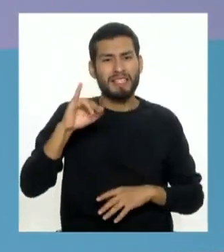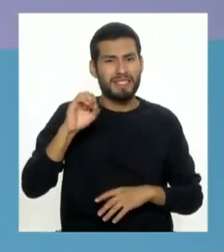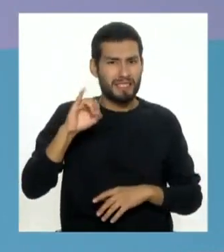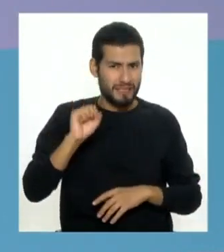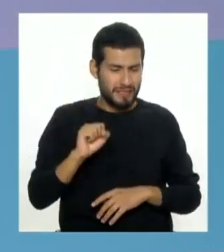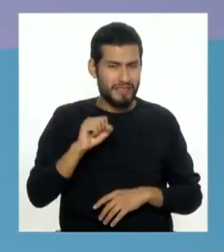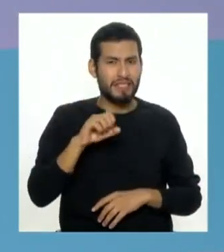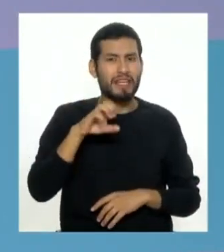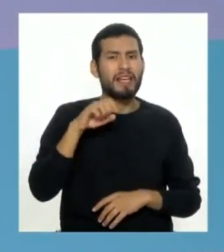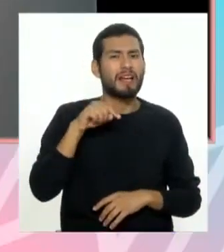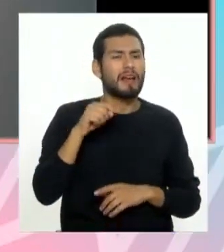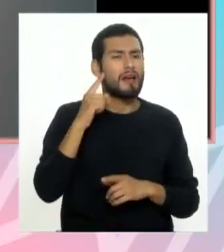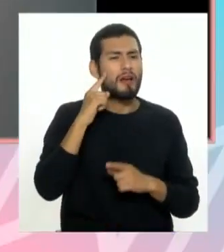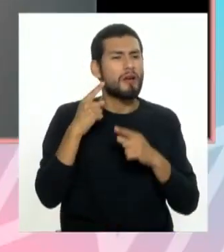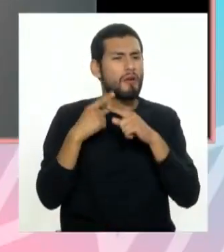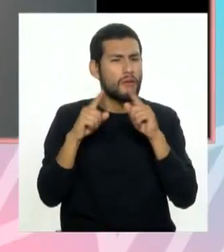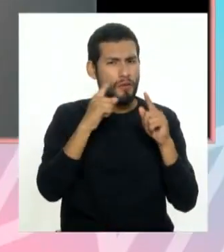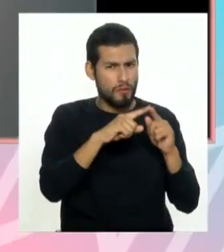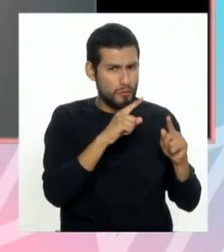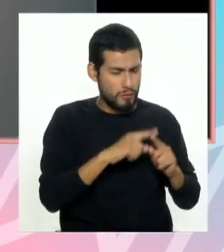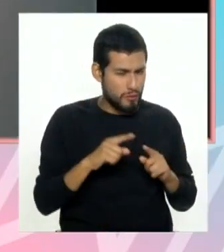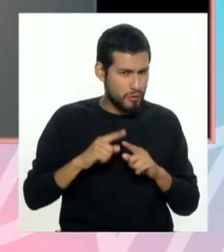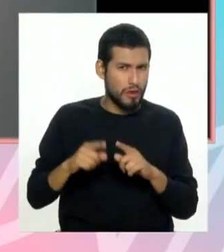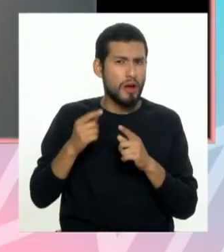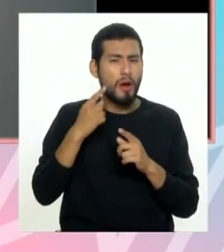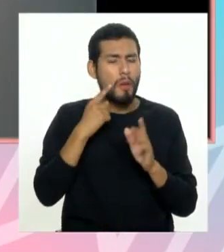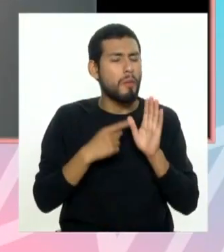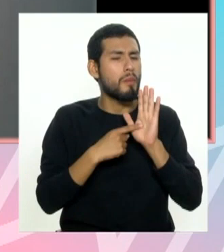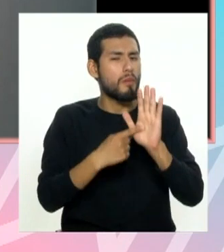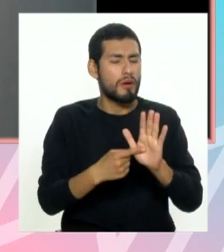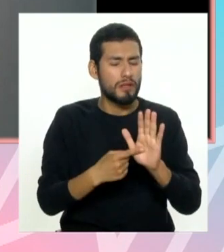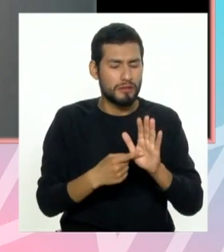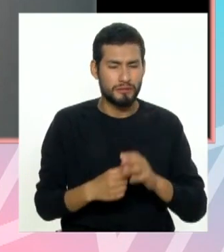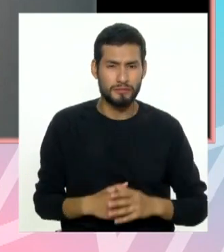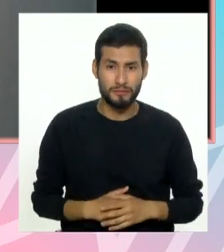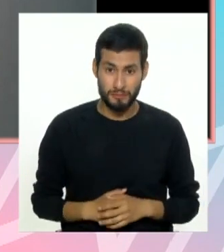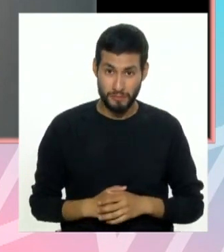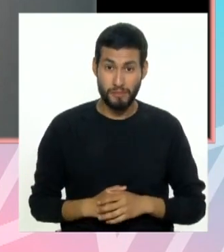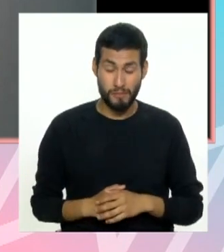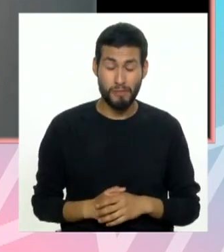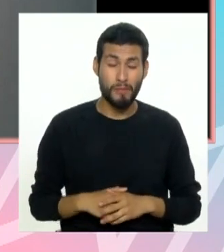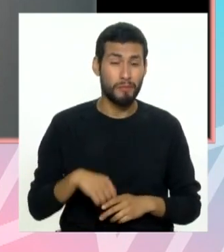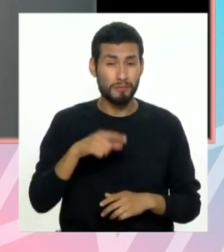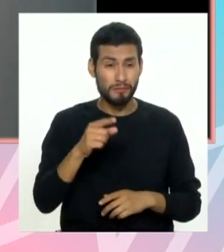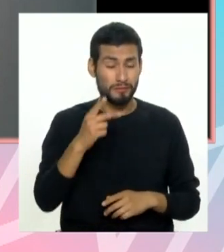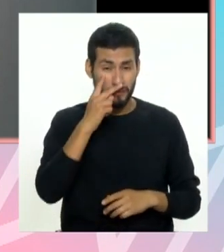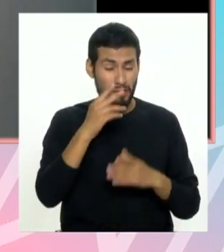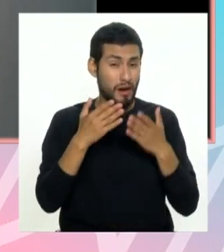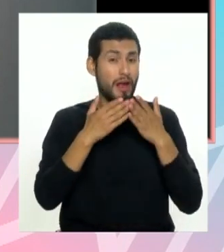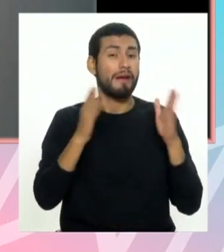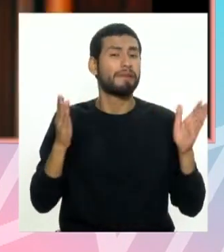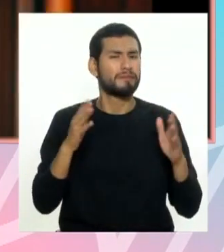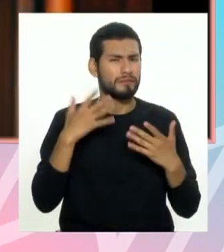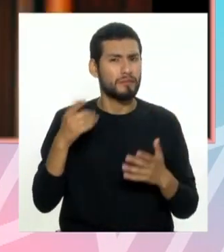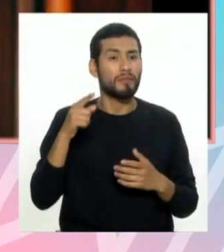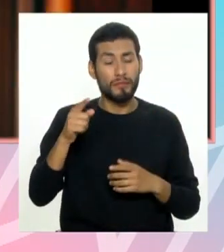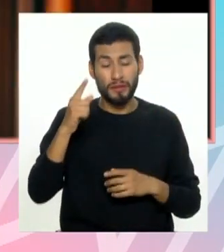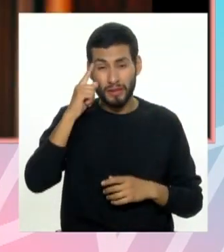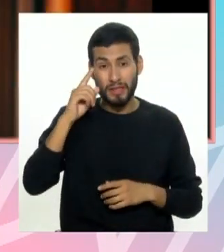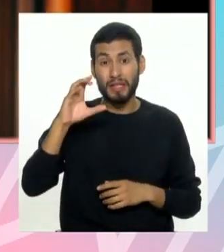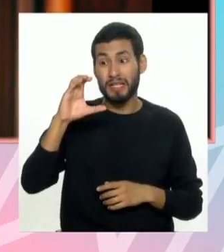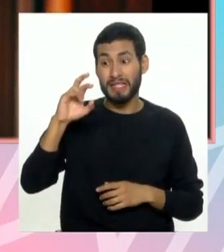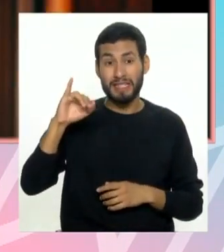epiléptica puede tener diferentes formas de presentación. De hecho, si somos muy generales, podemos decir que hay crisis